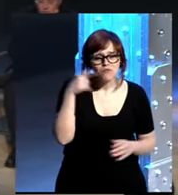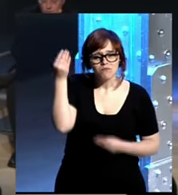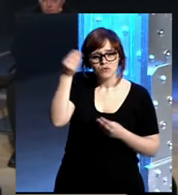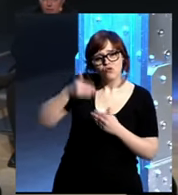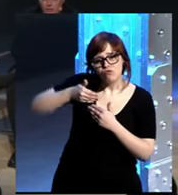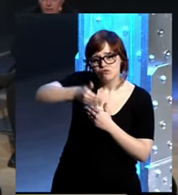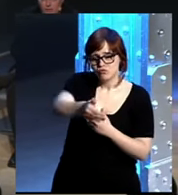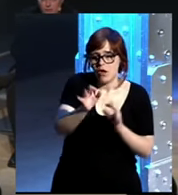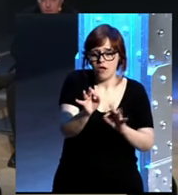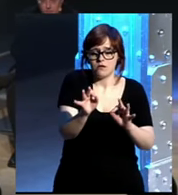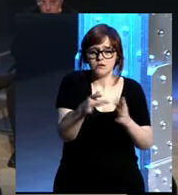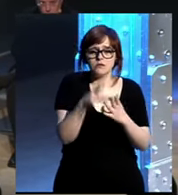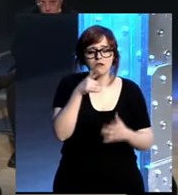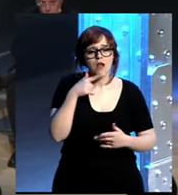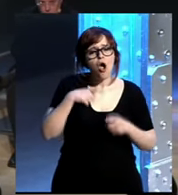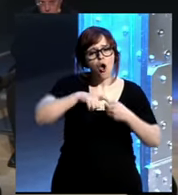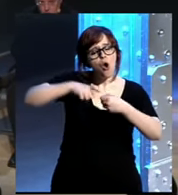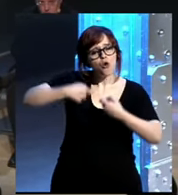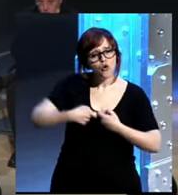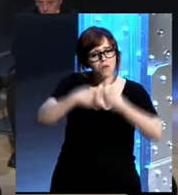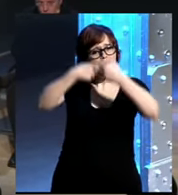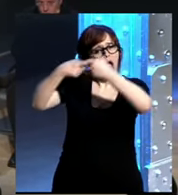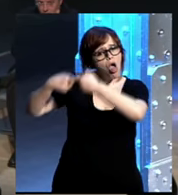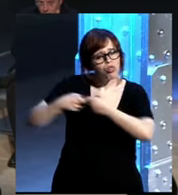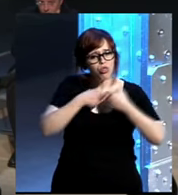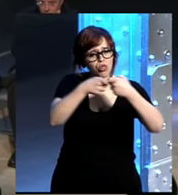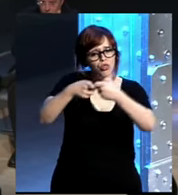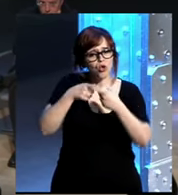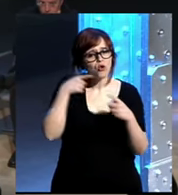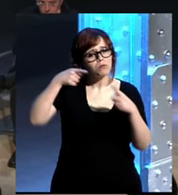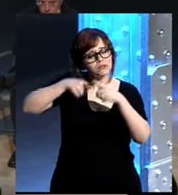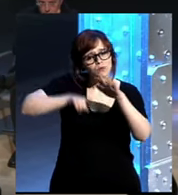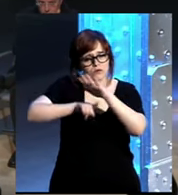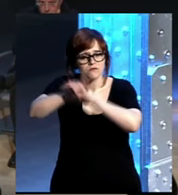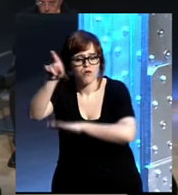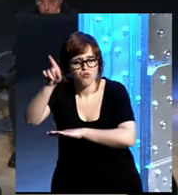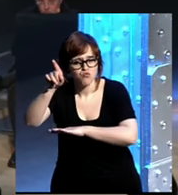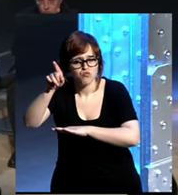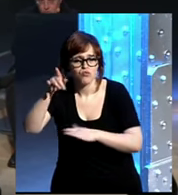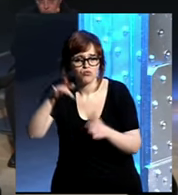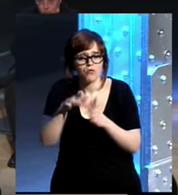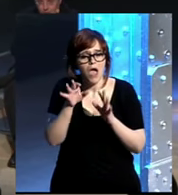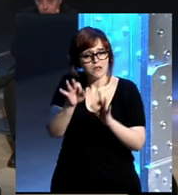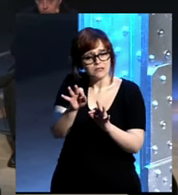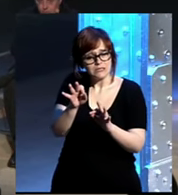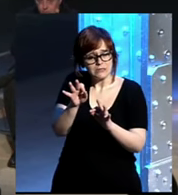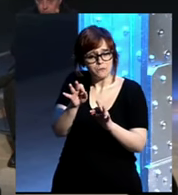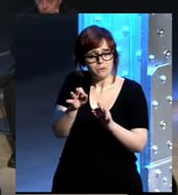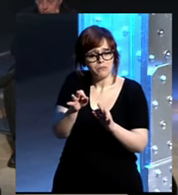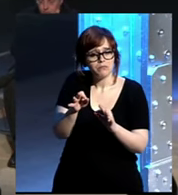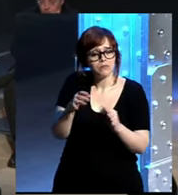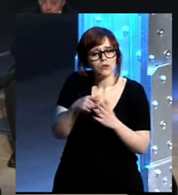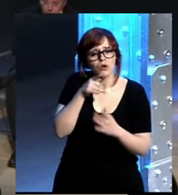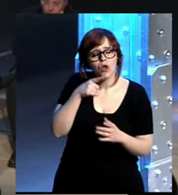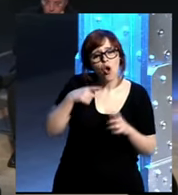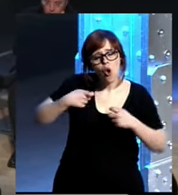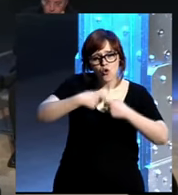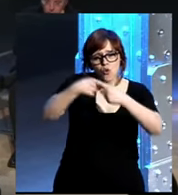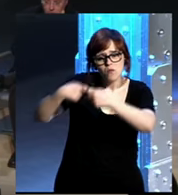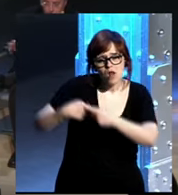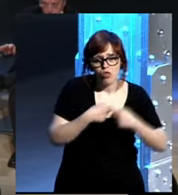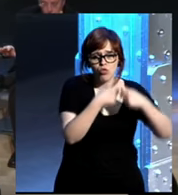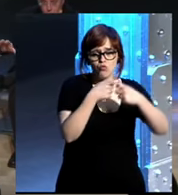al desarrollo está focalizada en OPEX, en gasto. No está focalizada en CAPEX, en inversión. Si nosotros parte de esa cooperación al desarrollo la